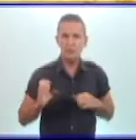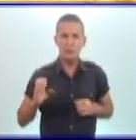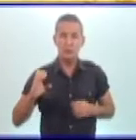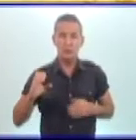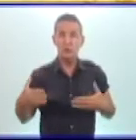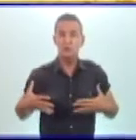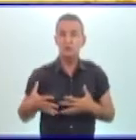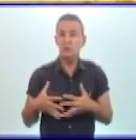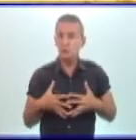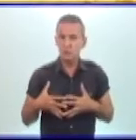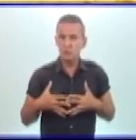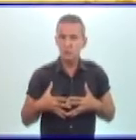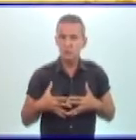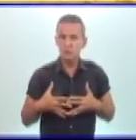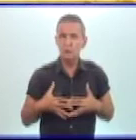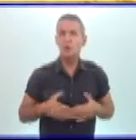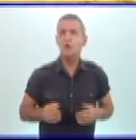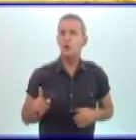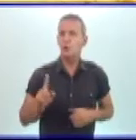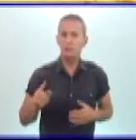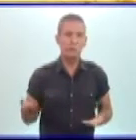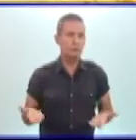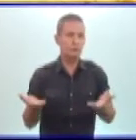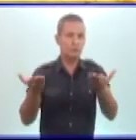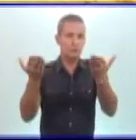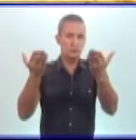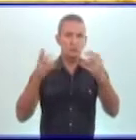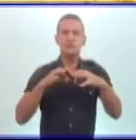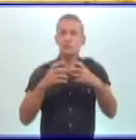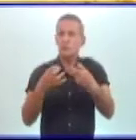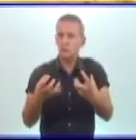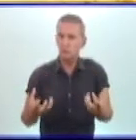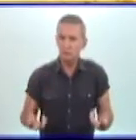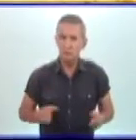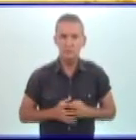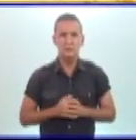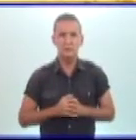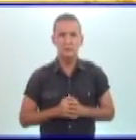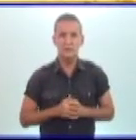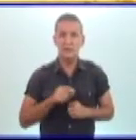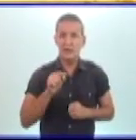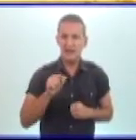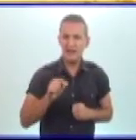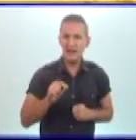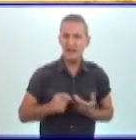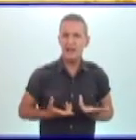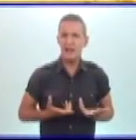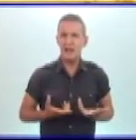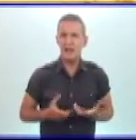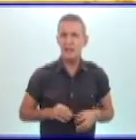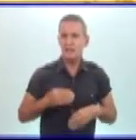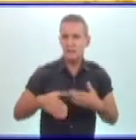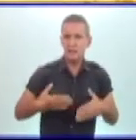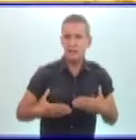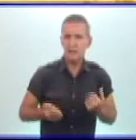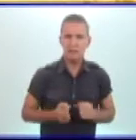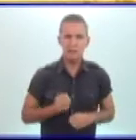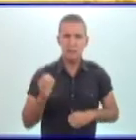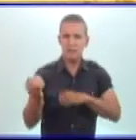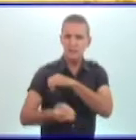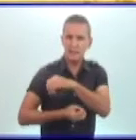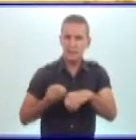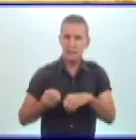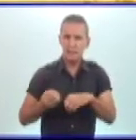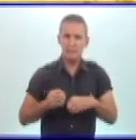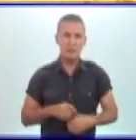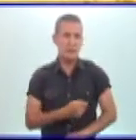desarrollo, sino también de destrucción. Este sistema en su cara colonial tuvo entre sus consecuencias modificar lo tradicional de los pueblos originarios e